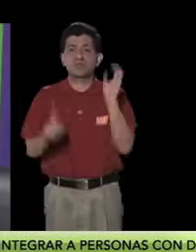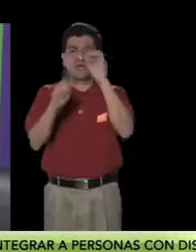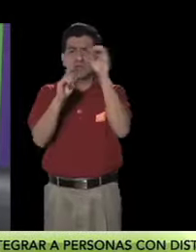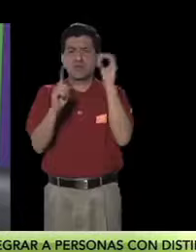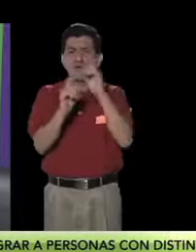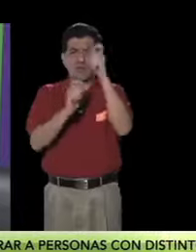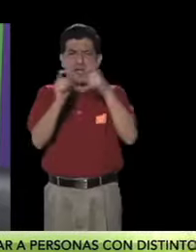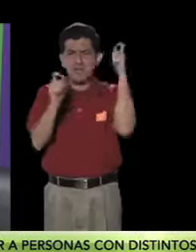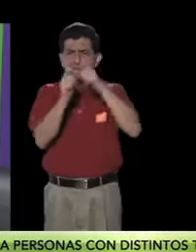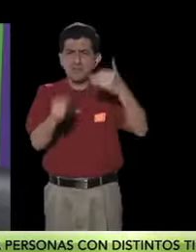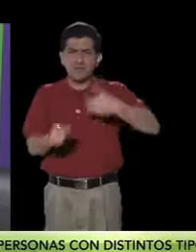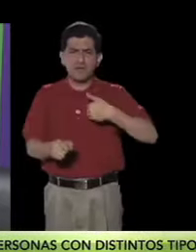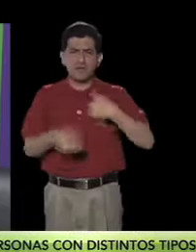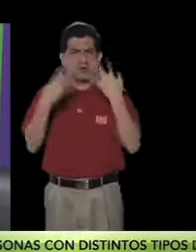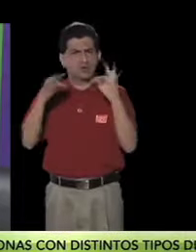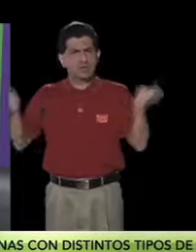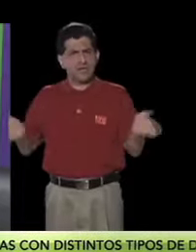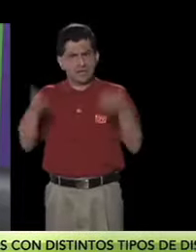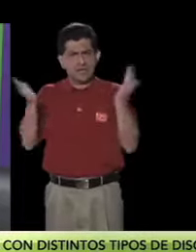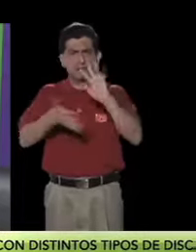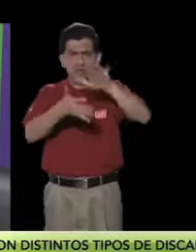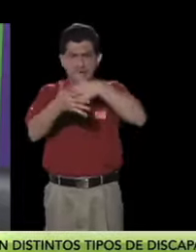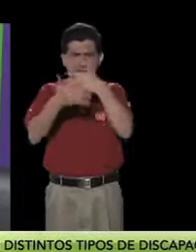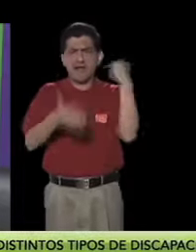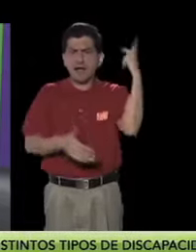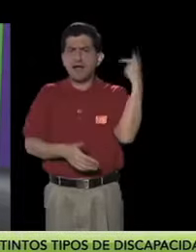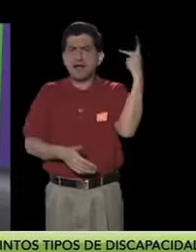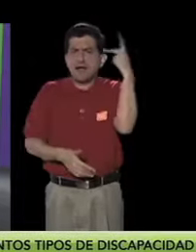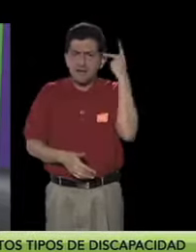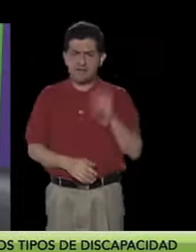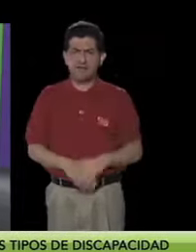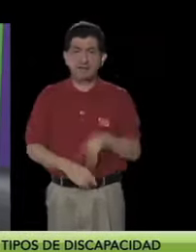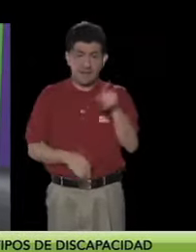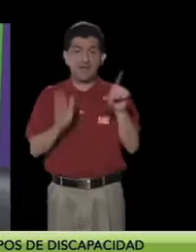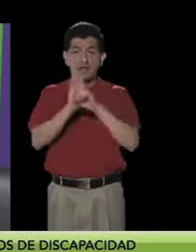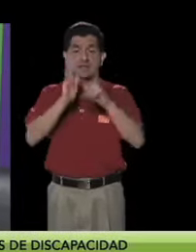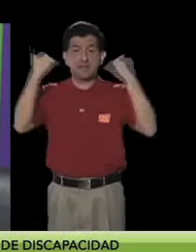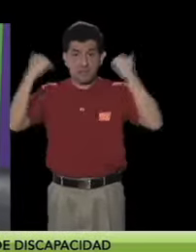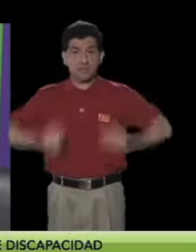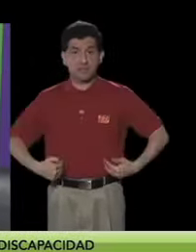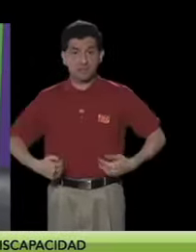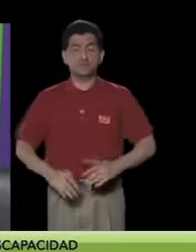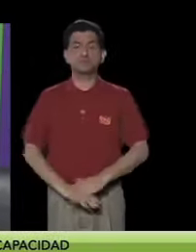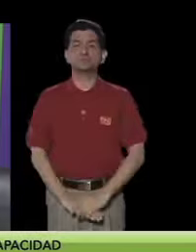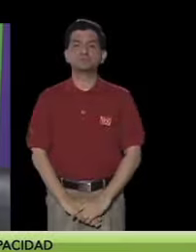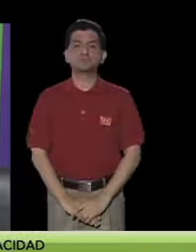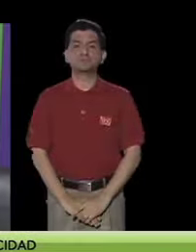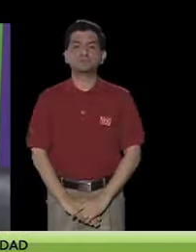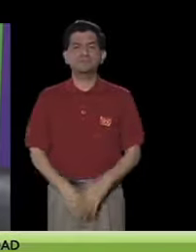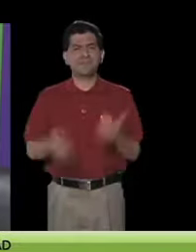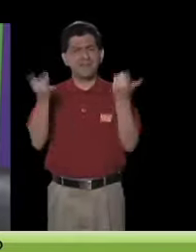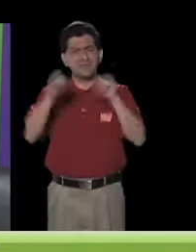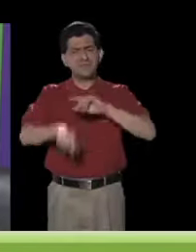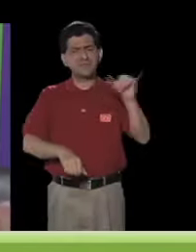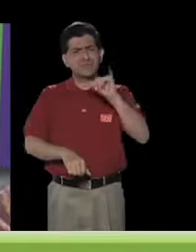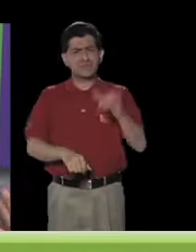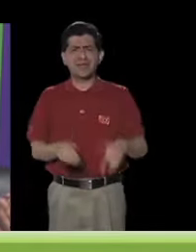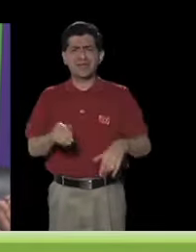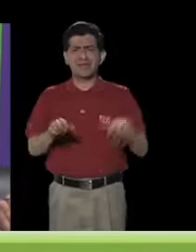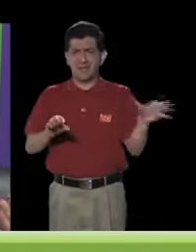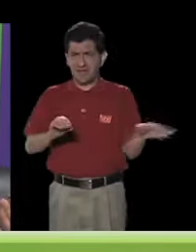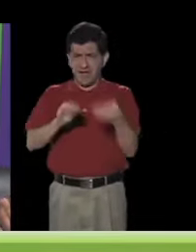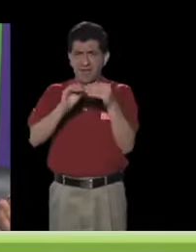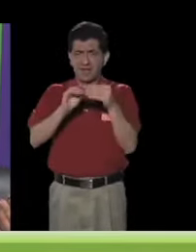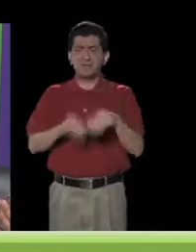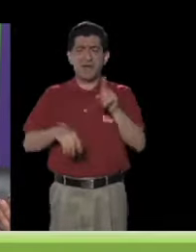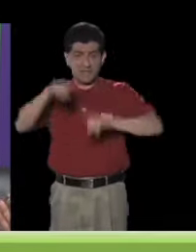aglutinan alrededor de objetivos muy concretos para promover una agenda más política, que es una agenda de derechos humanos. Suele suceder